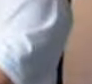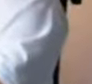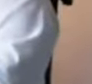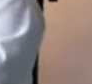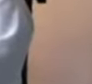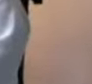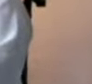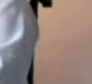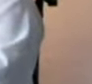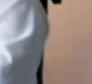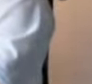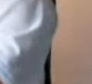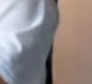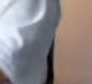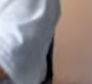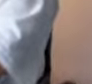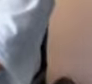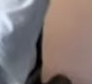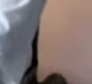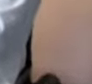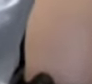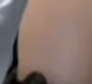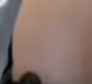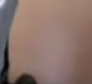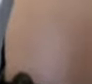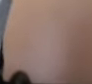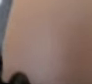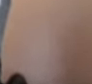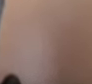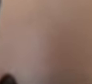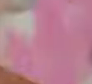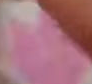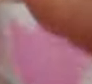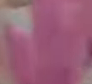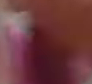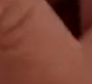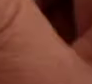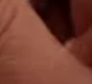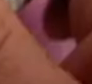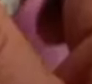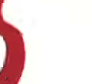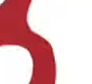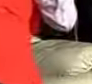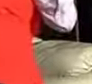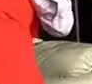que necesitaba para dar, como se dice, un empujoncito nada más.